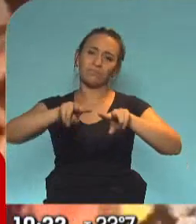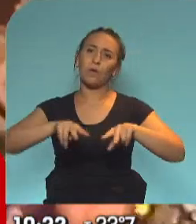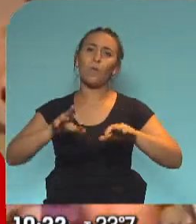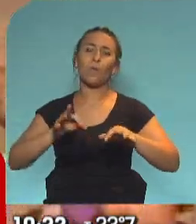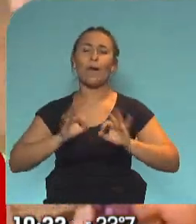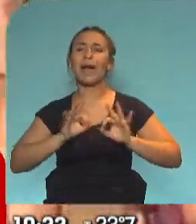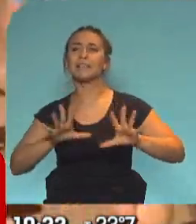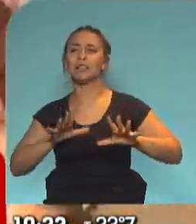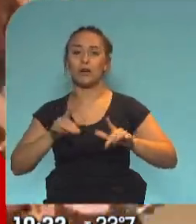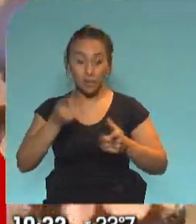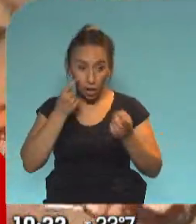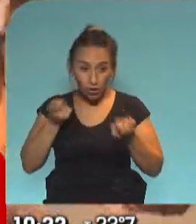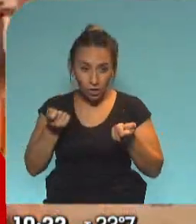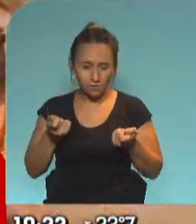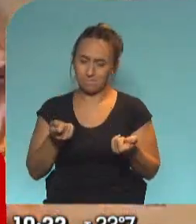en la costa.